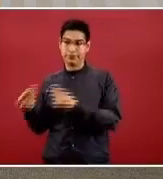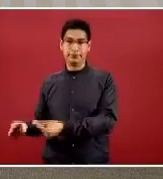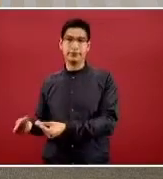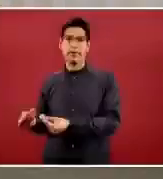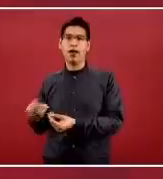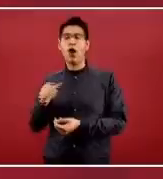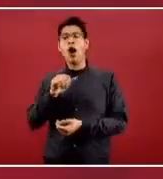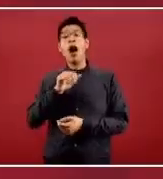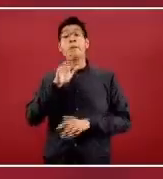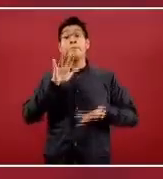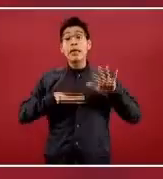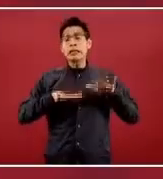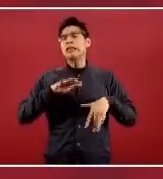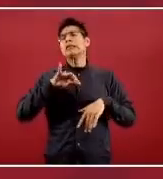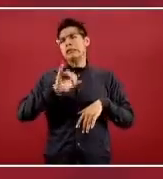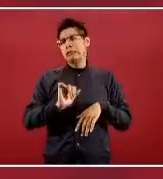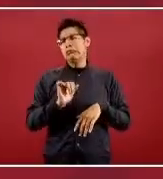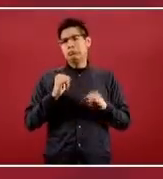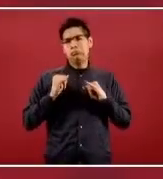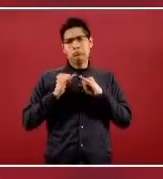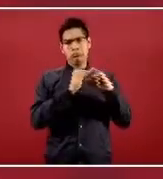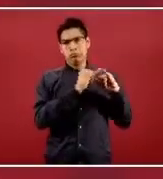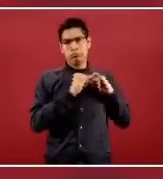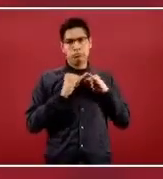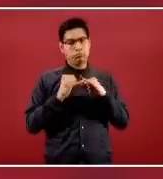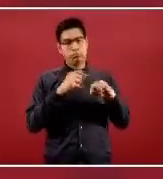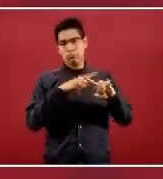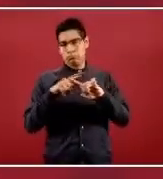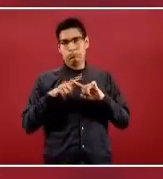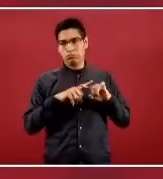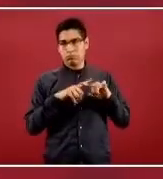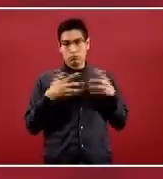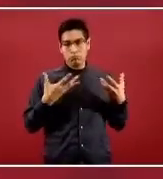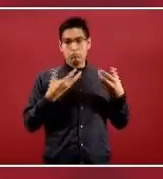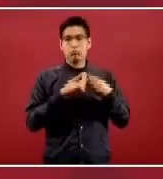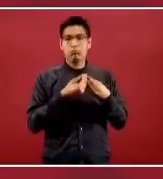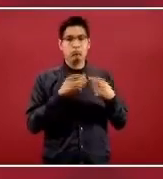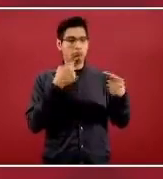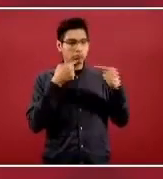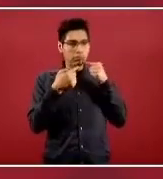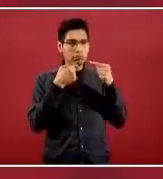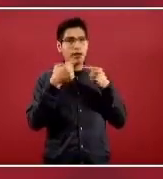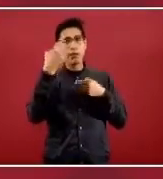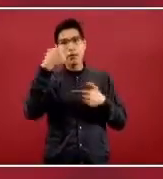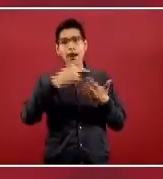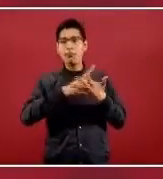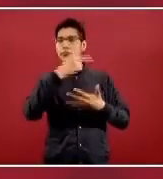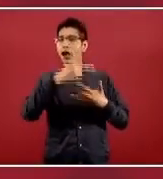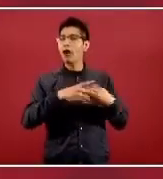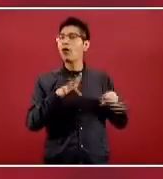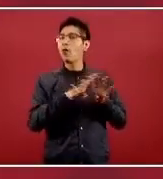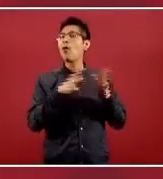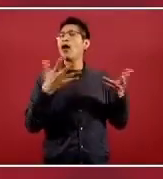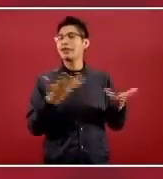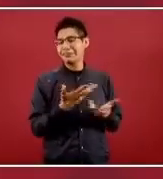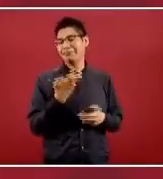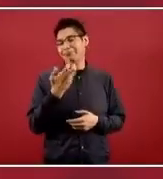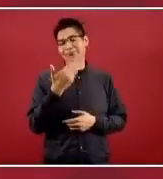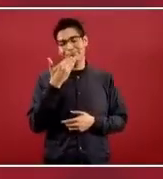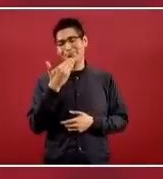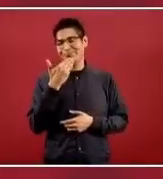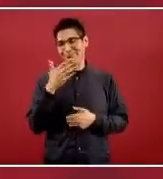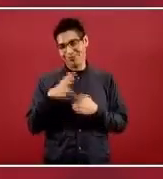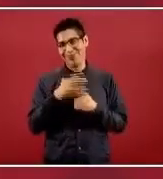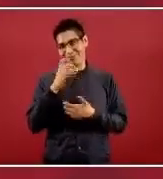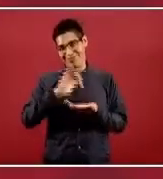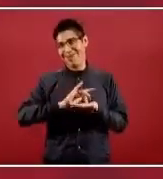trabajo conjunto. Lo mismo ha pasado con las distintas estimaciones, los planes de reconversión, y es muy satisfactorio. Entonces, quiero